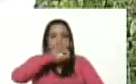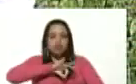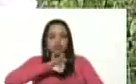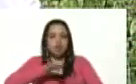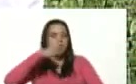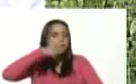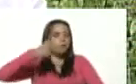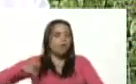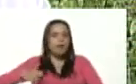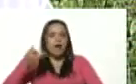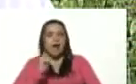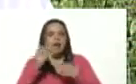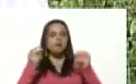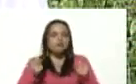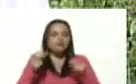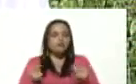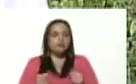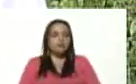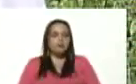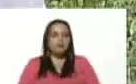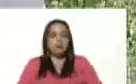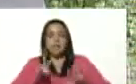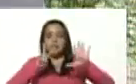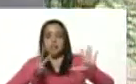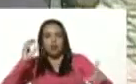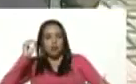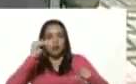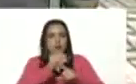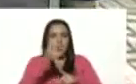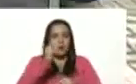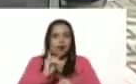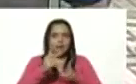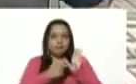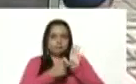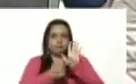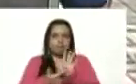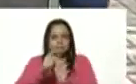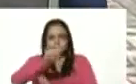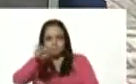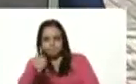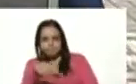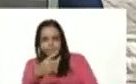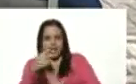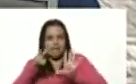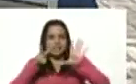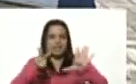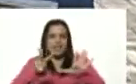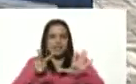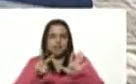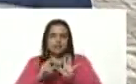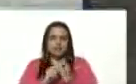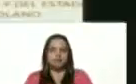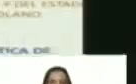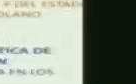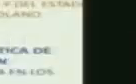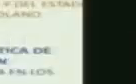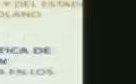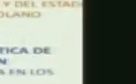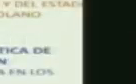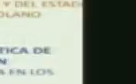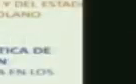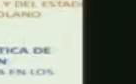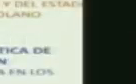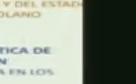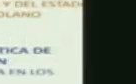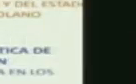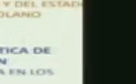activar en este vértice. Siete vértices, ahí están en pantalla. Siete vértices de la gran misión